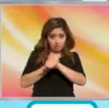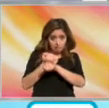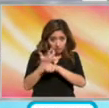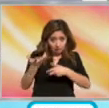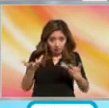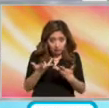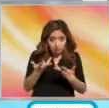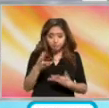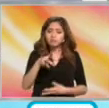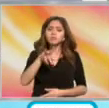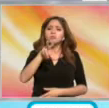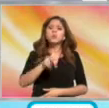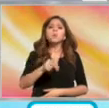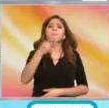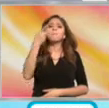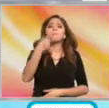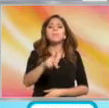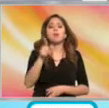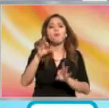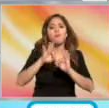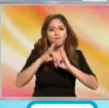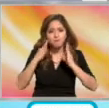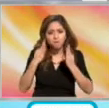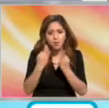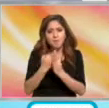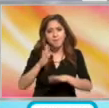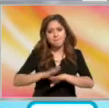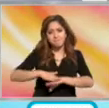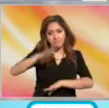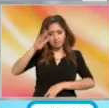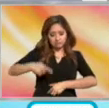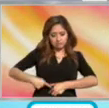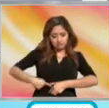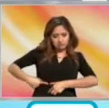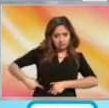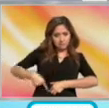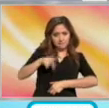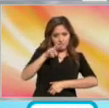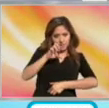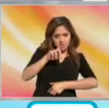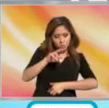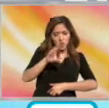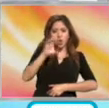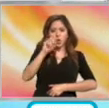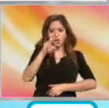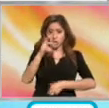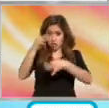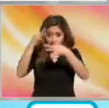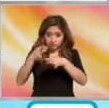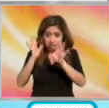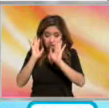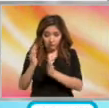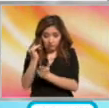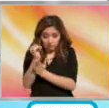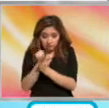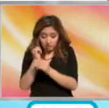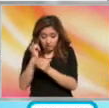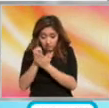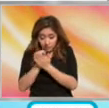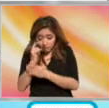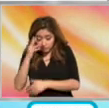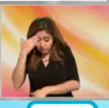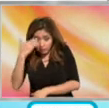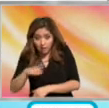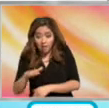mecanismo por el cual se acumula el colesterol dentro de la vesícula no está bien definido, no se sabe bien. Hay una